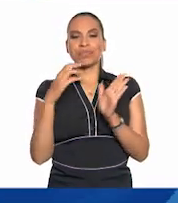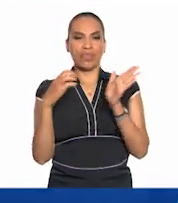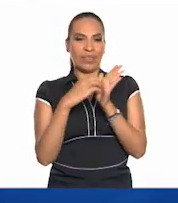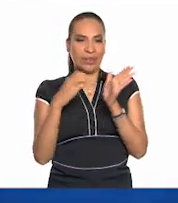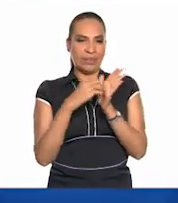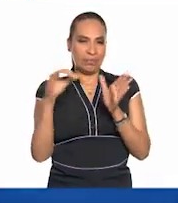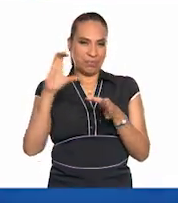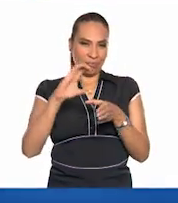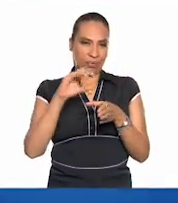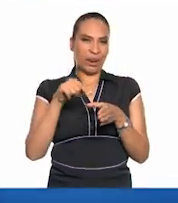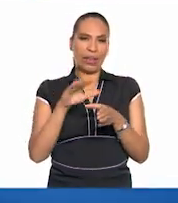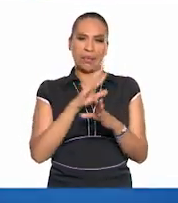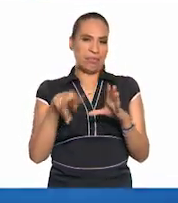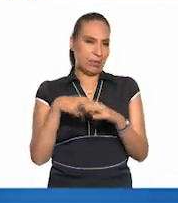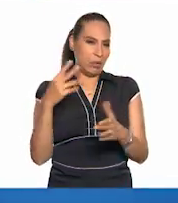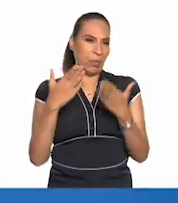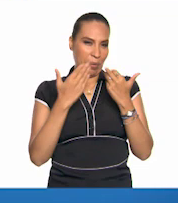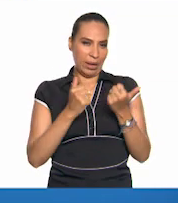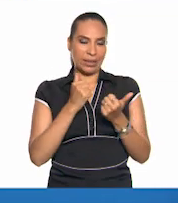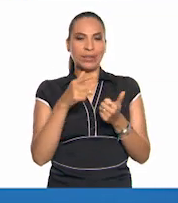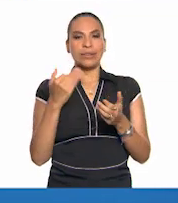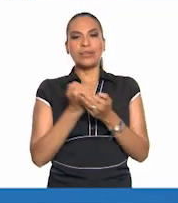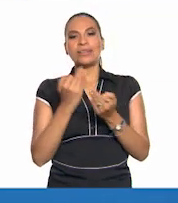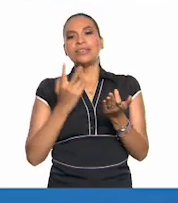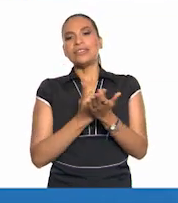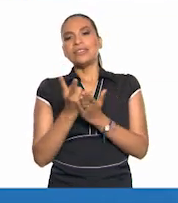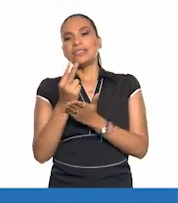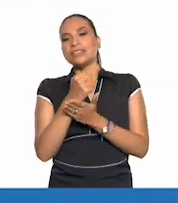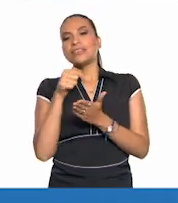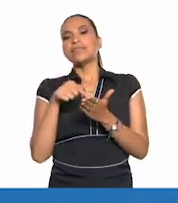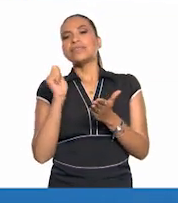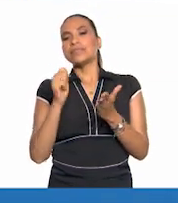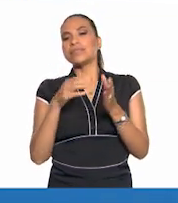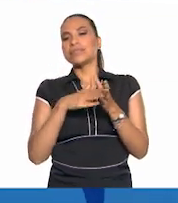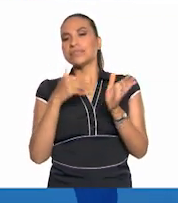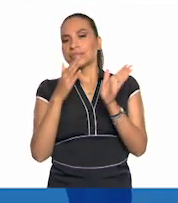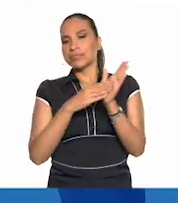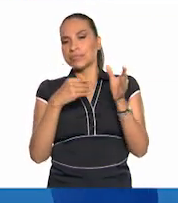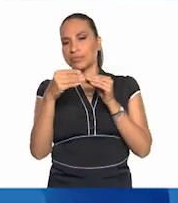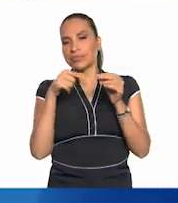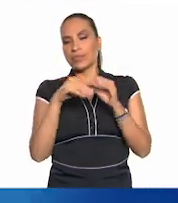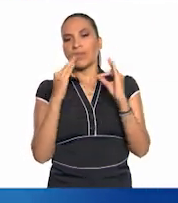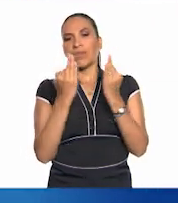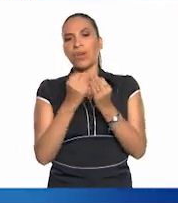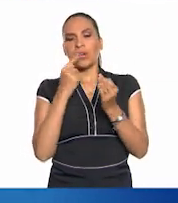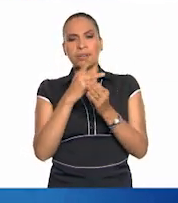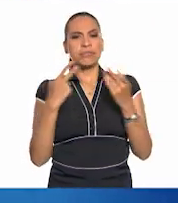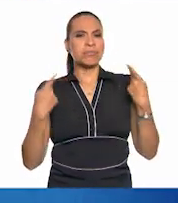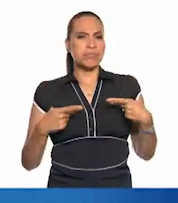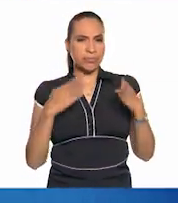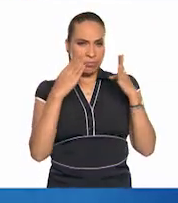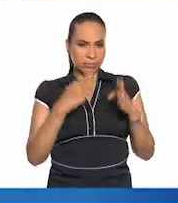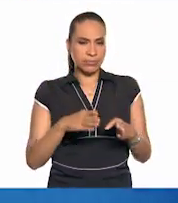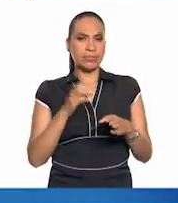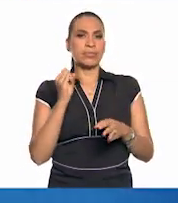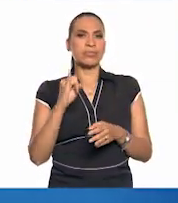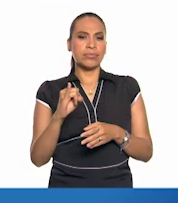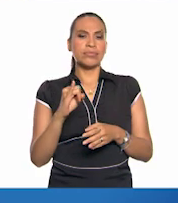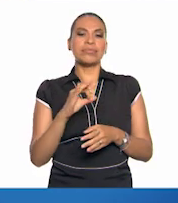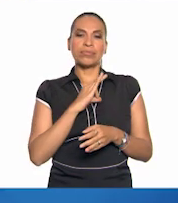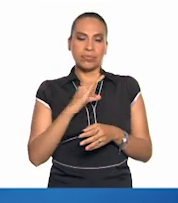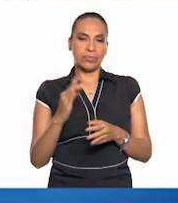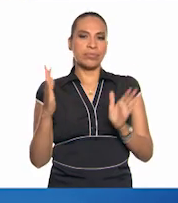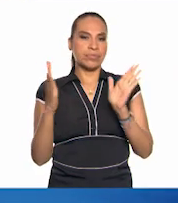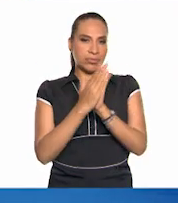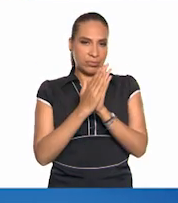caja de cereal vacía. Vamos a recortar un pedazo de cartón con la forma del personaje. Y así vamos